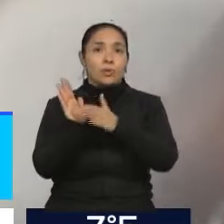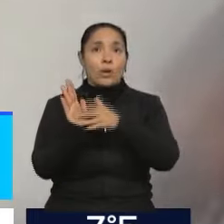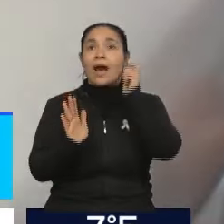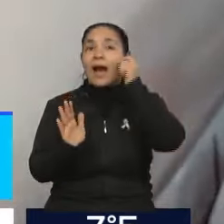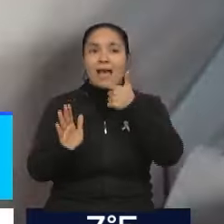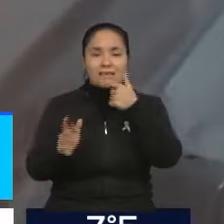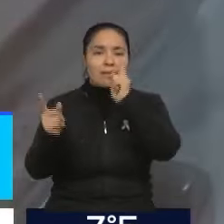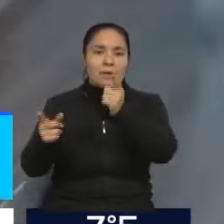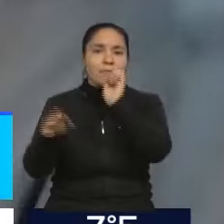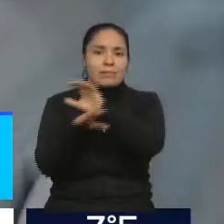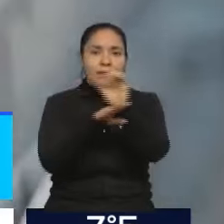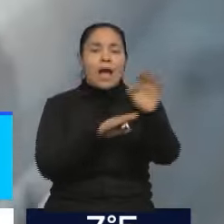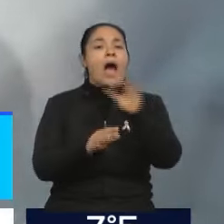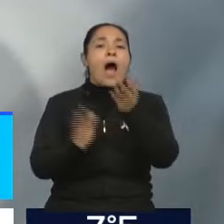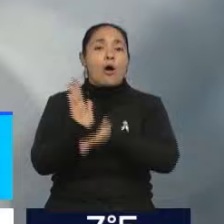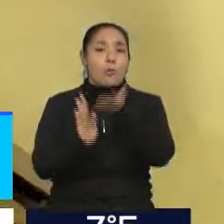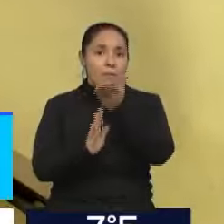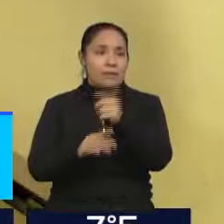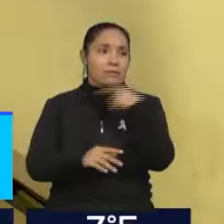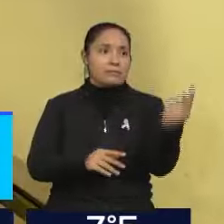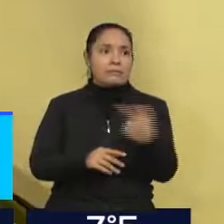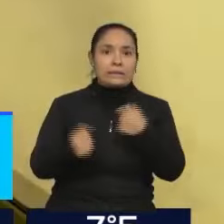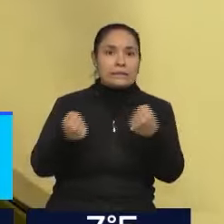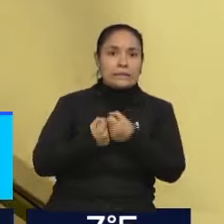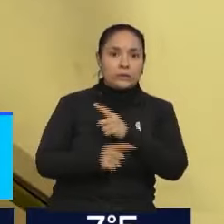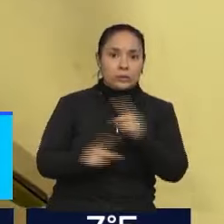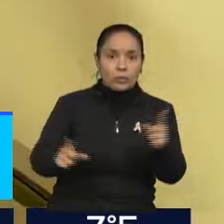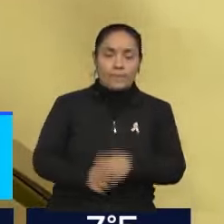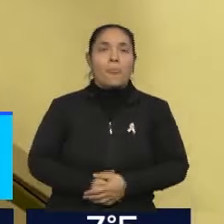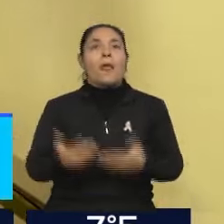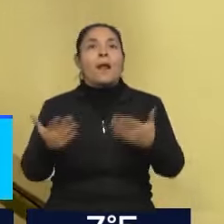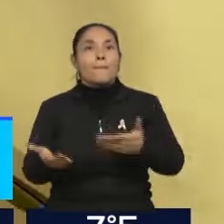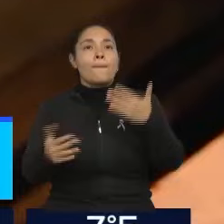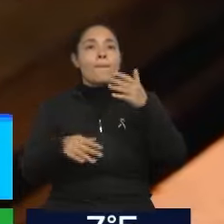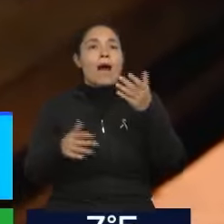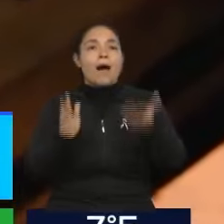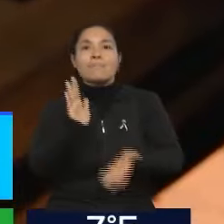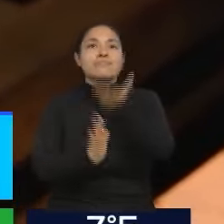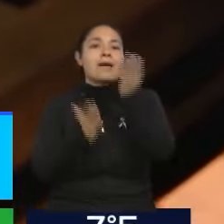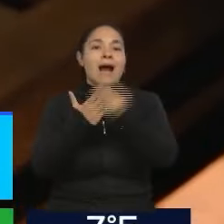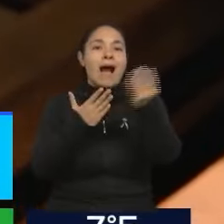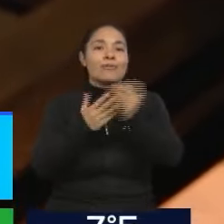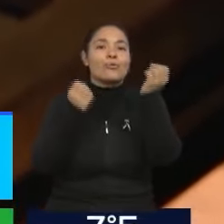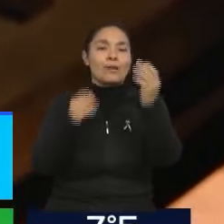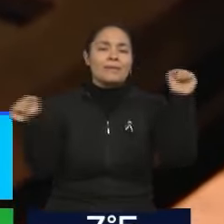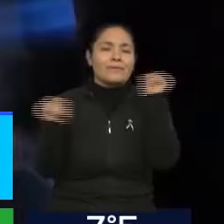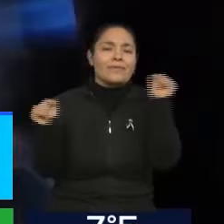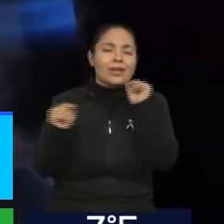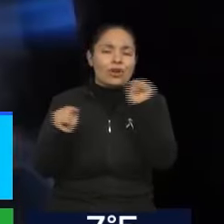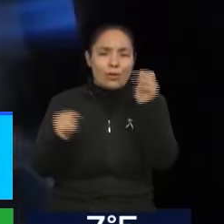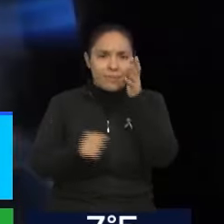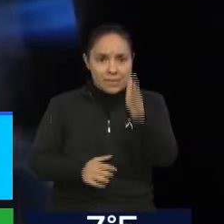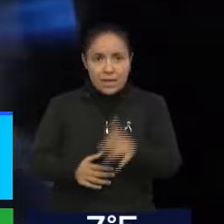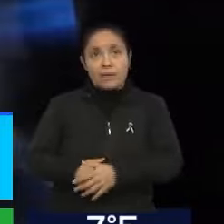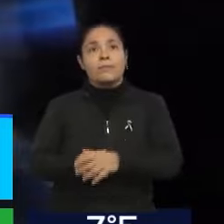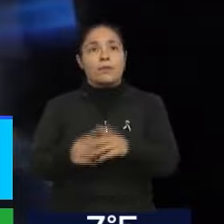gas con un aumento que a pocos parece agradar. Este aumento del consumo por las bajas temperaturas ha incidido e impacta fuertemente